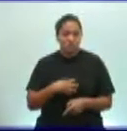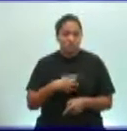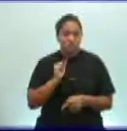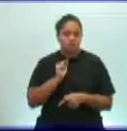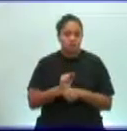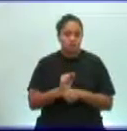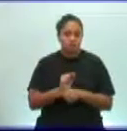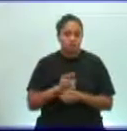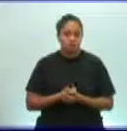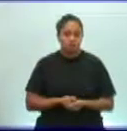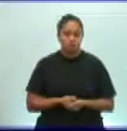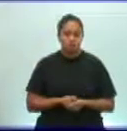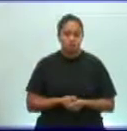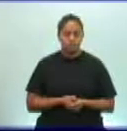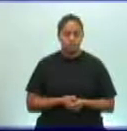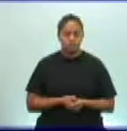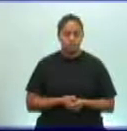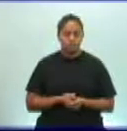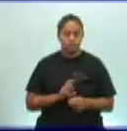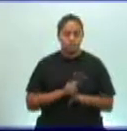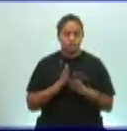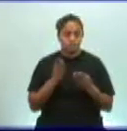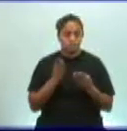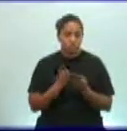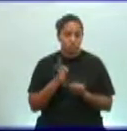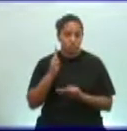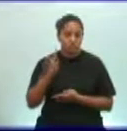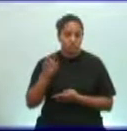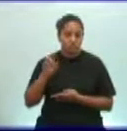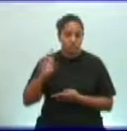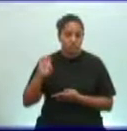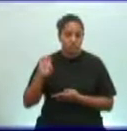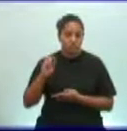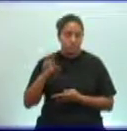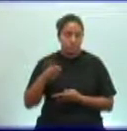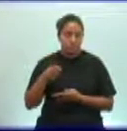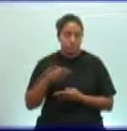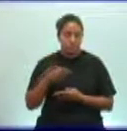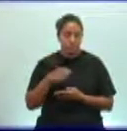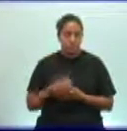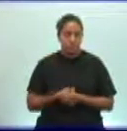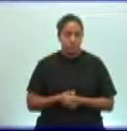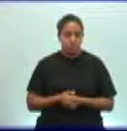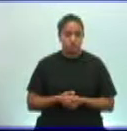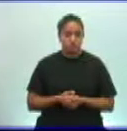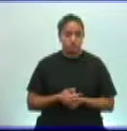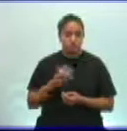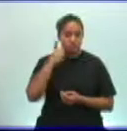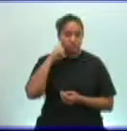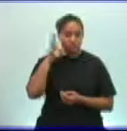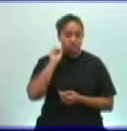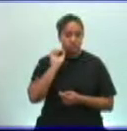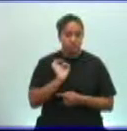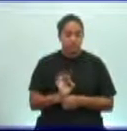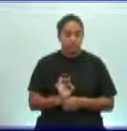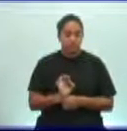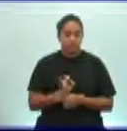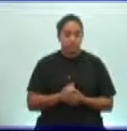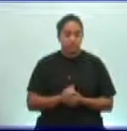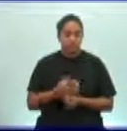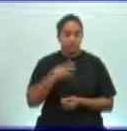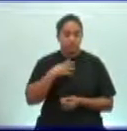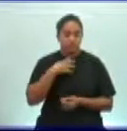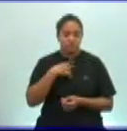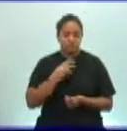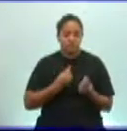preposiciones deben ser memorizadas para poderlas identificar. Si tienen alguna duda o todavía no han logrado la memorización